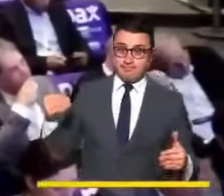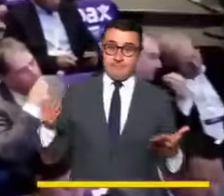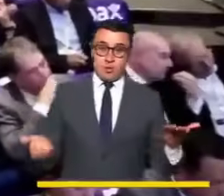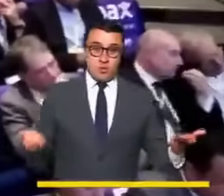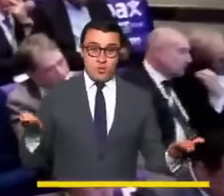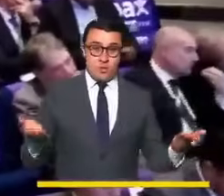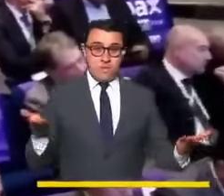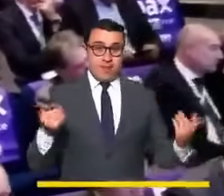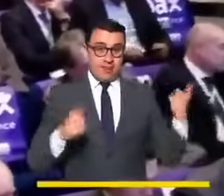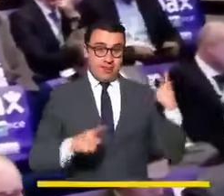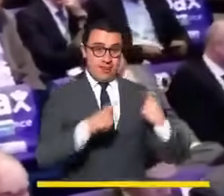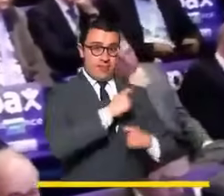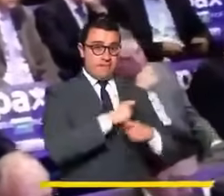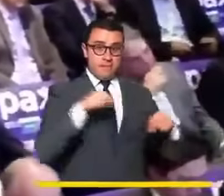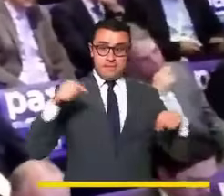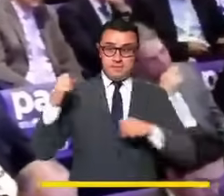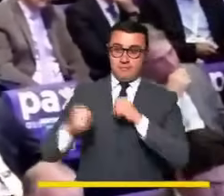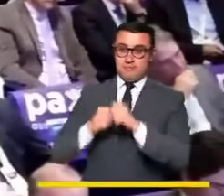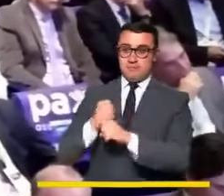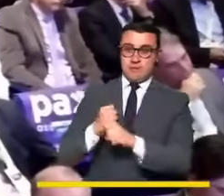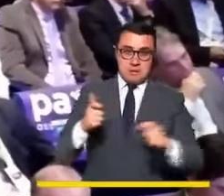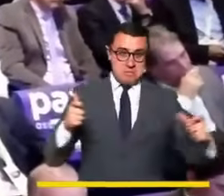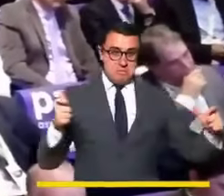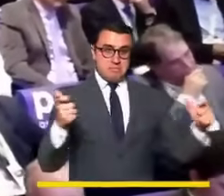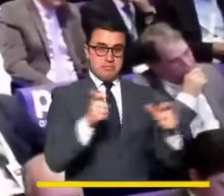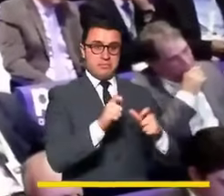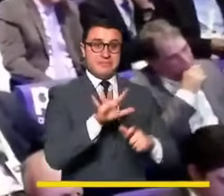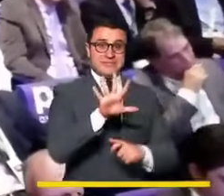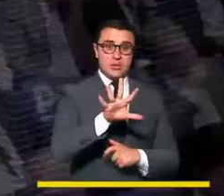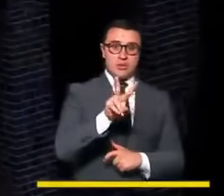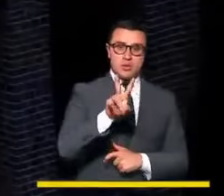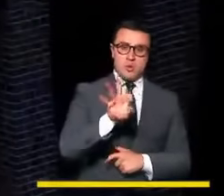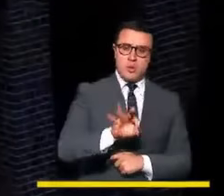anterior, 52% en disminución de masacres.